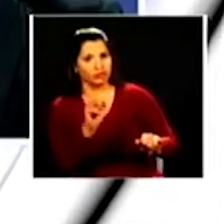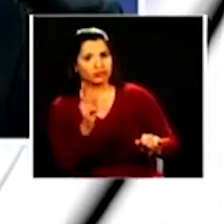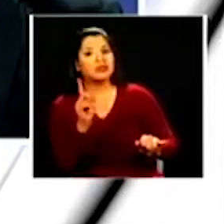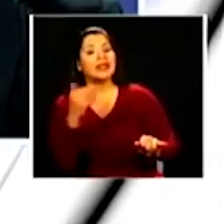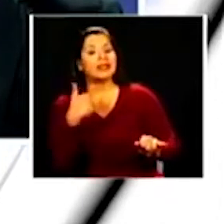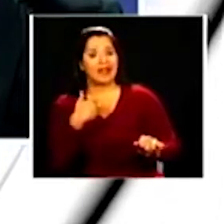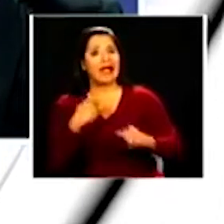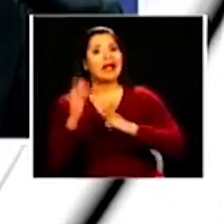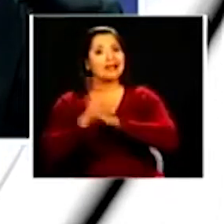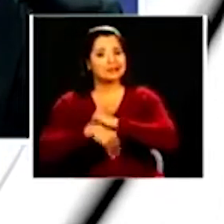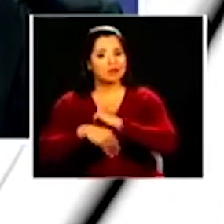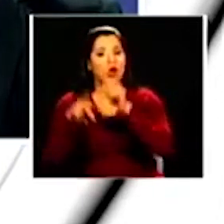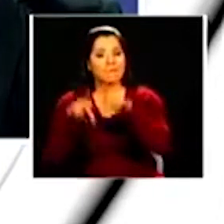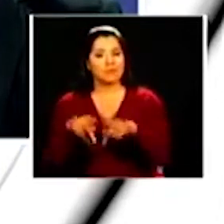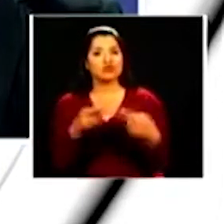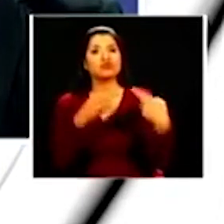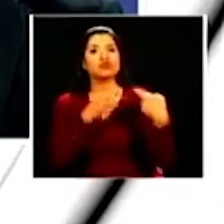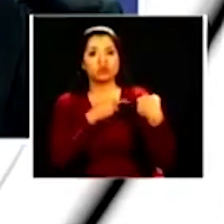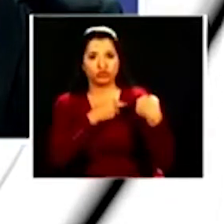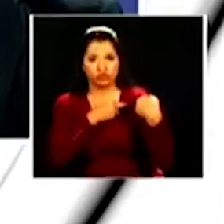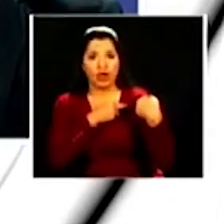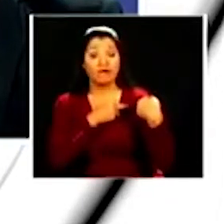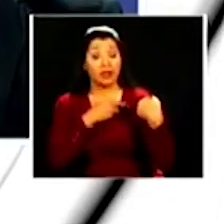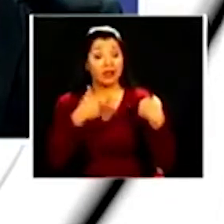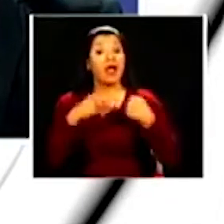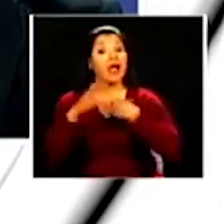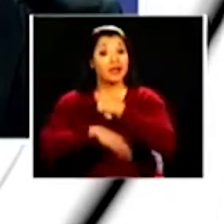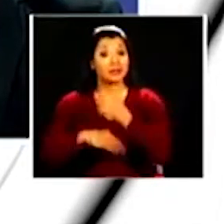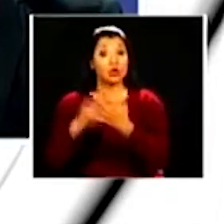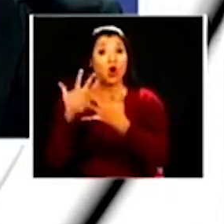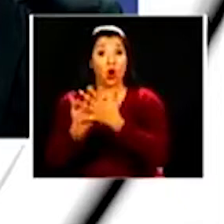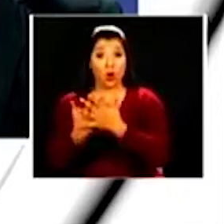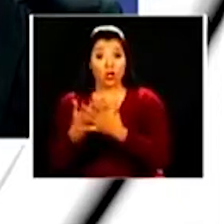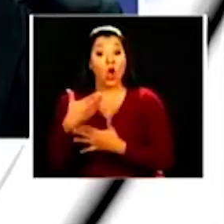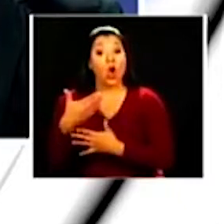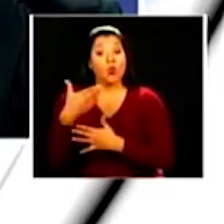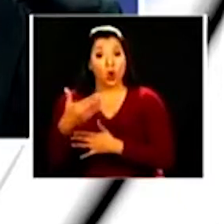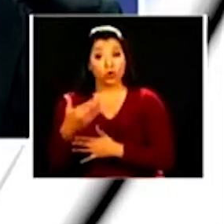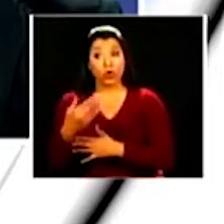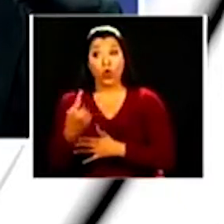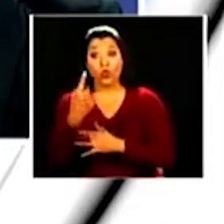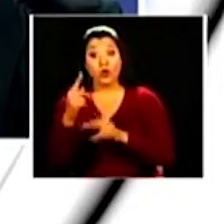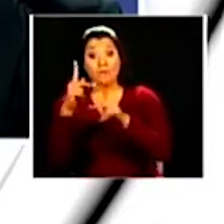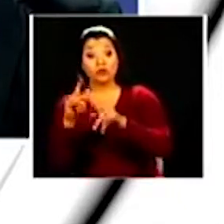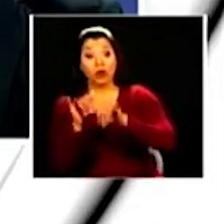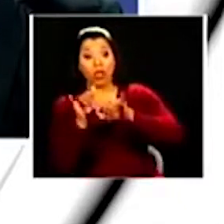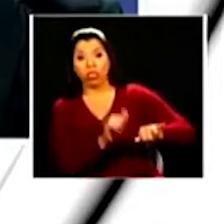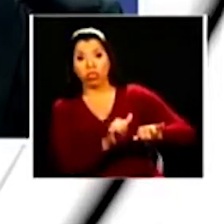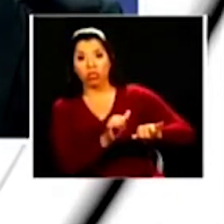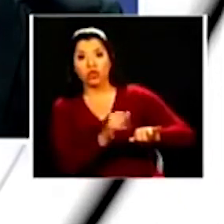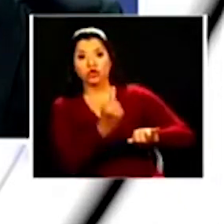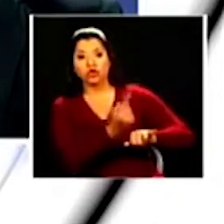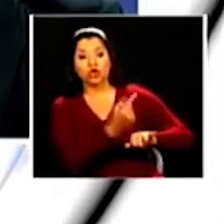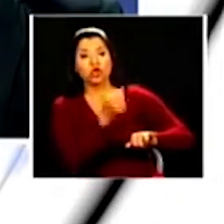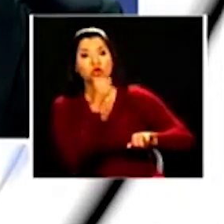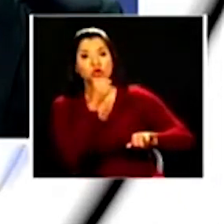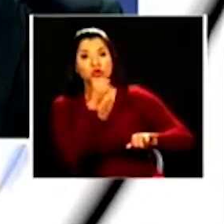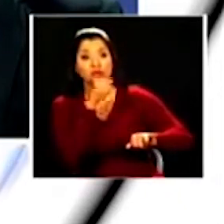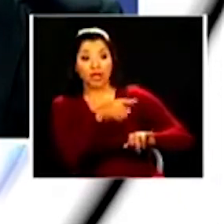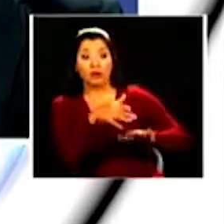pena incluso de cárcel cuando el abandono cause la muerte de la persona adulta mayor. También es